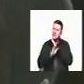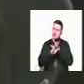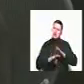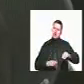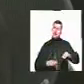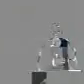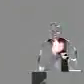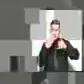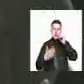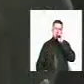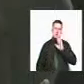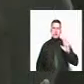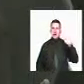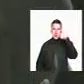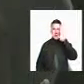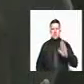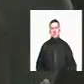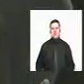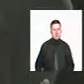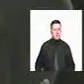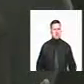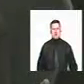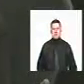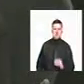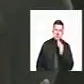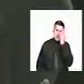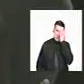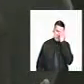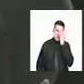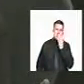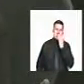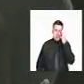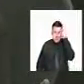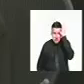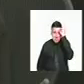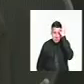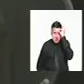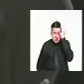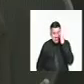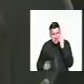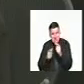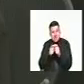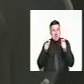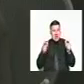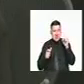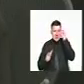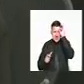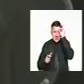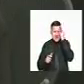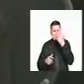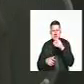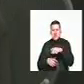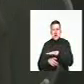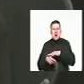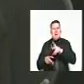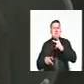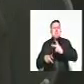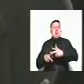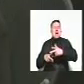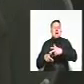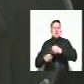el territorio nacional. Es bien sabido que la droga que se consume en gran parte de las ollas del